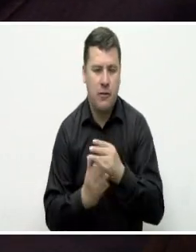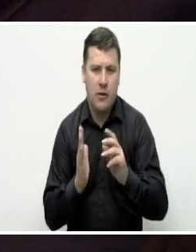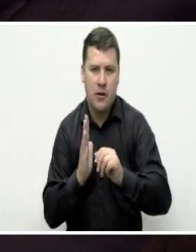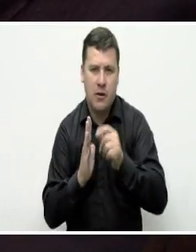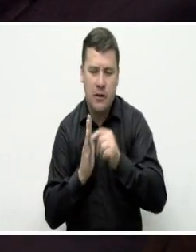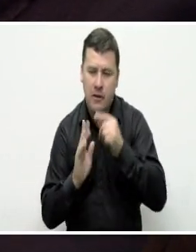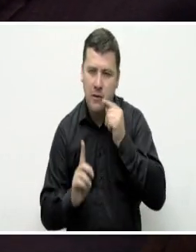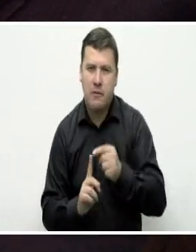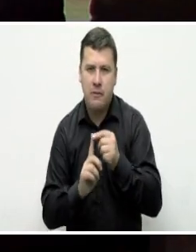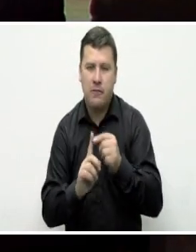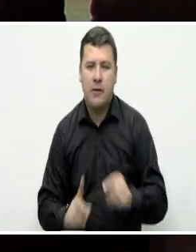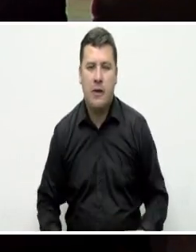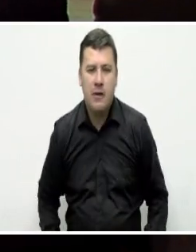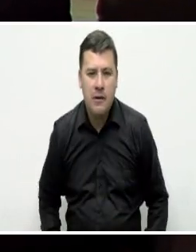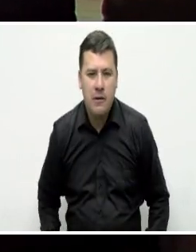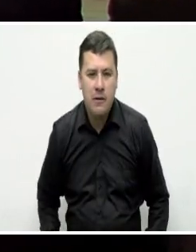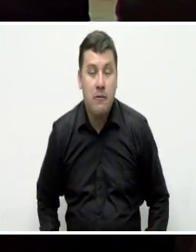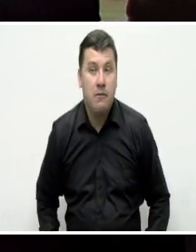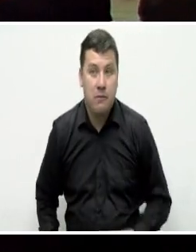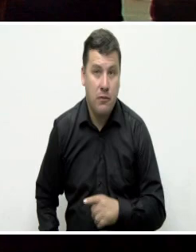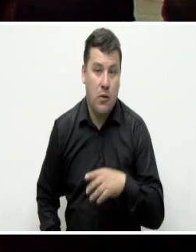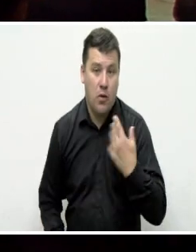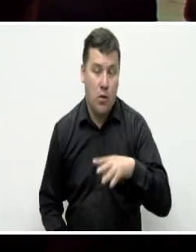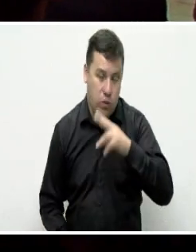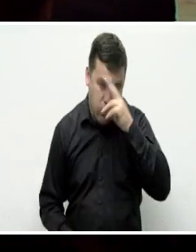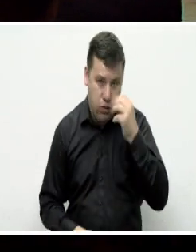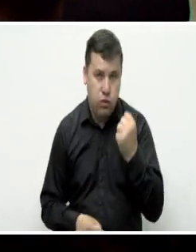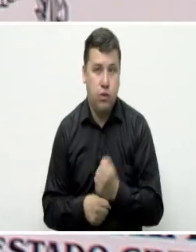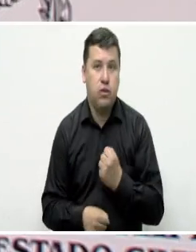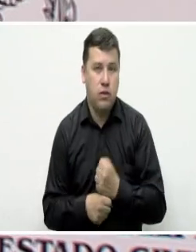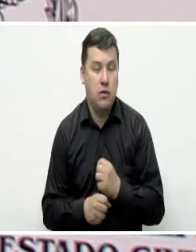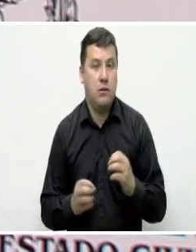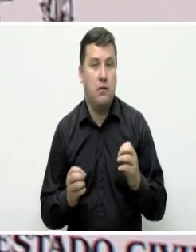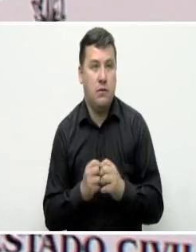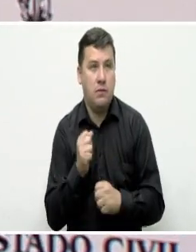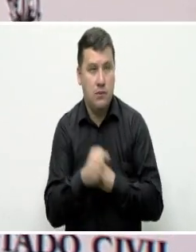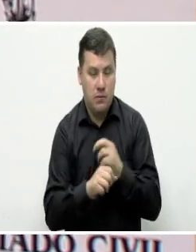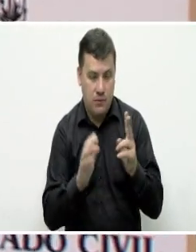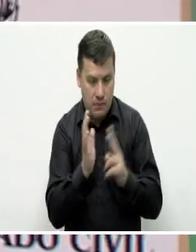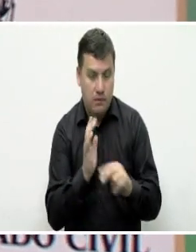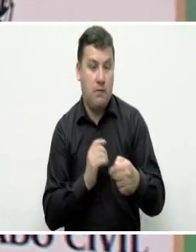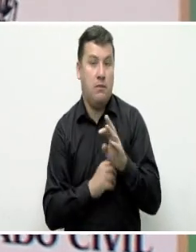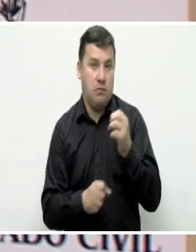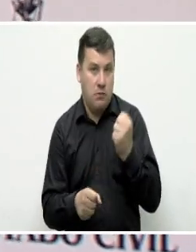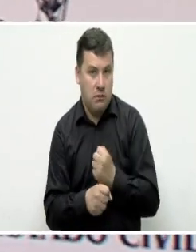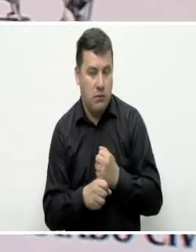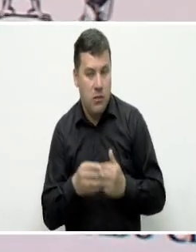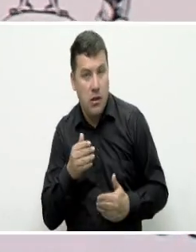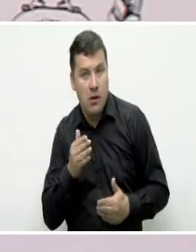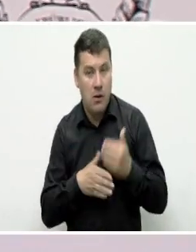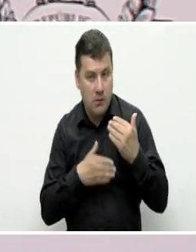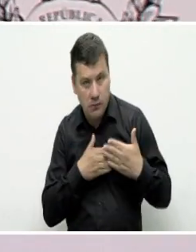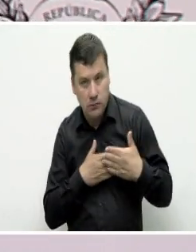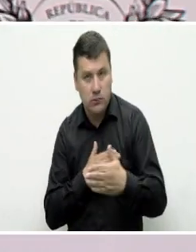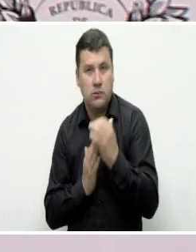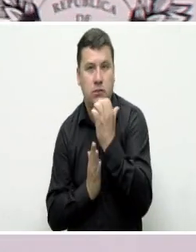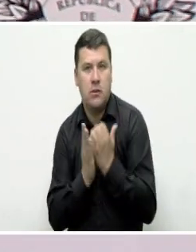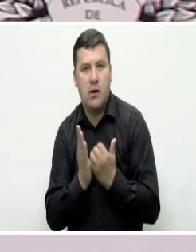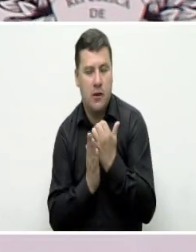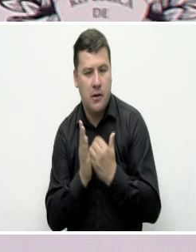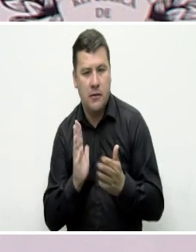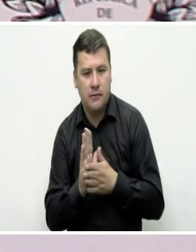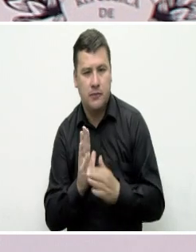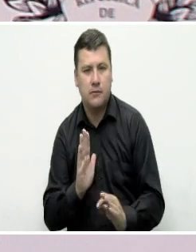registradurías especiales. Ha sido un trabajo muy intenso y lo será más durante el 2019, cuando emprenderemos la certificación